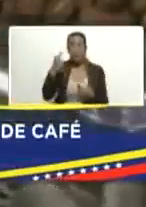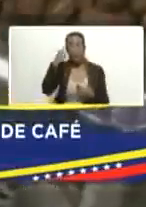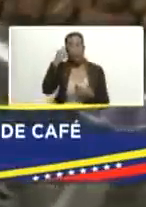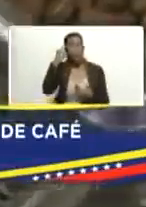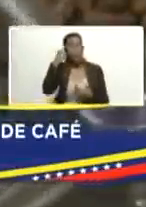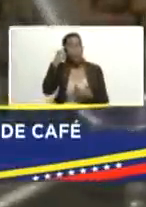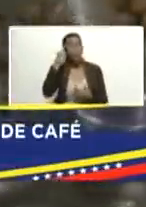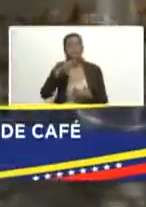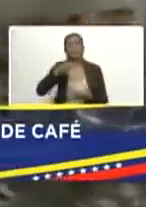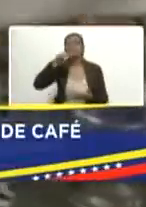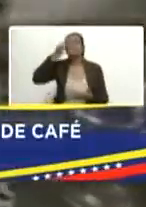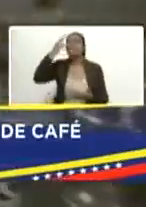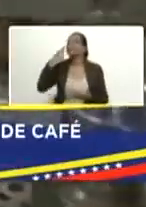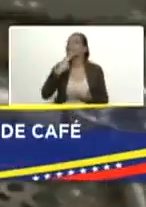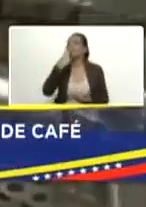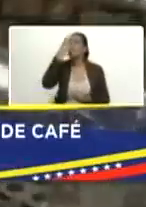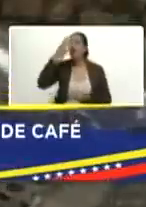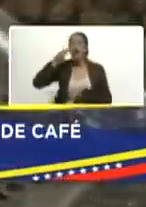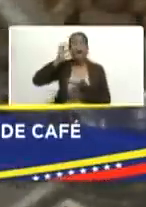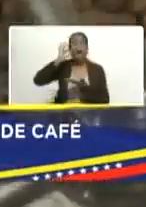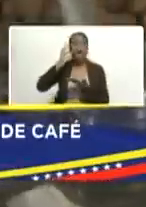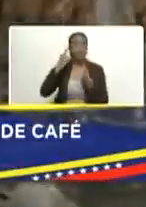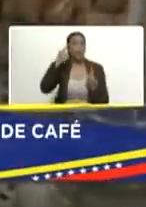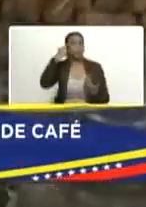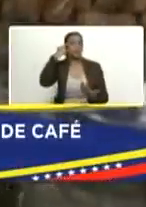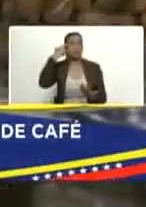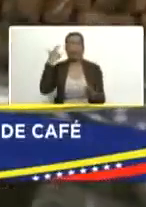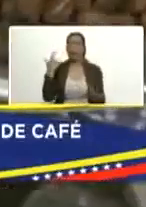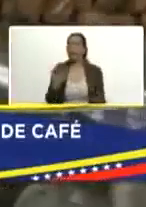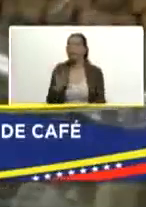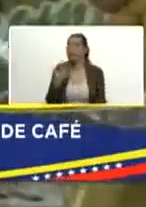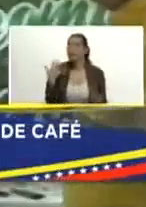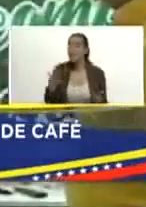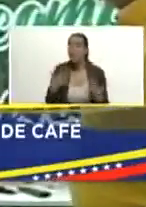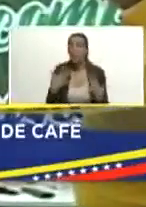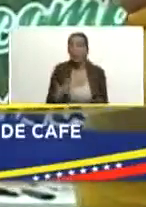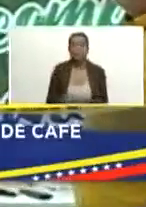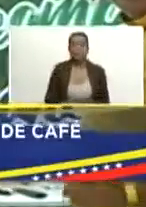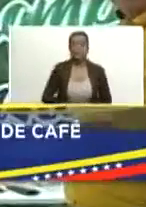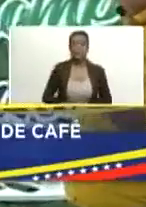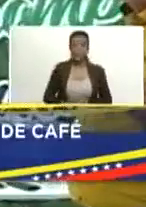Me perturba ese olor. Vamos a ver qué es lo que nos perturba, Luis. ¿Me acompaña?